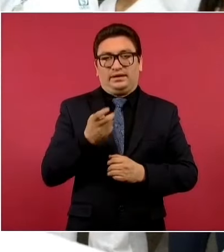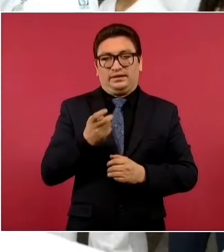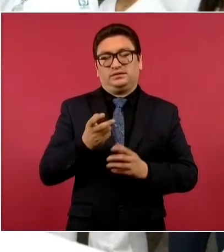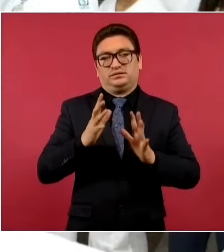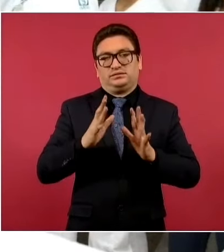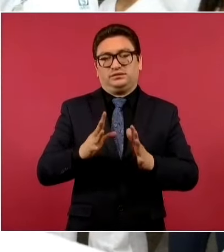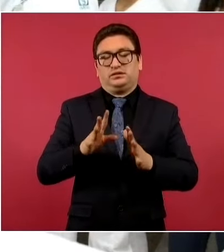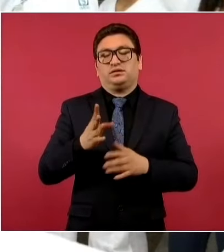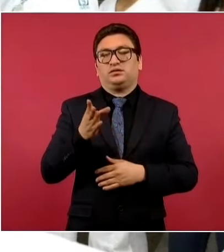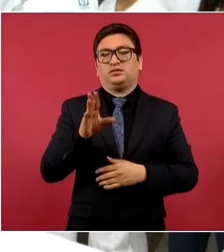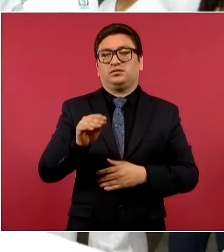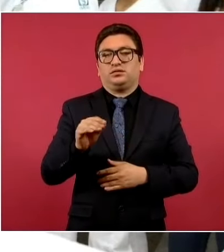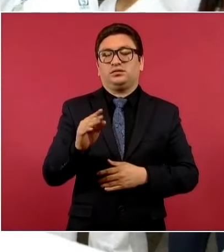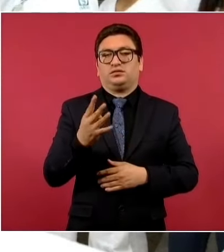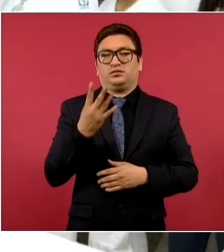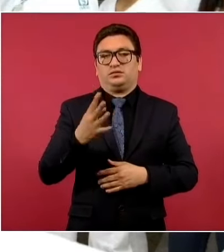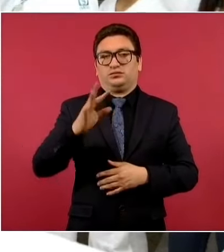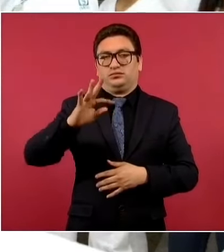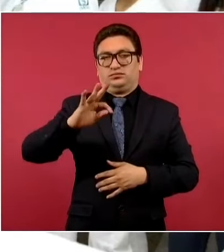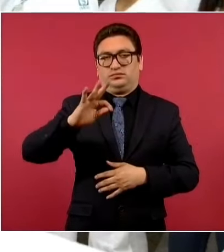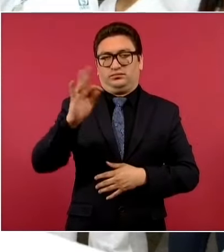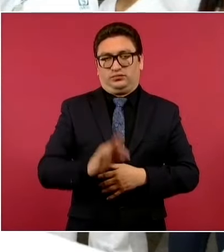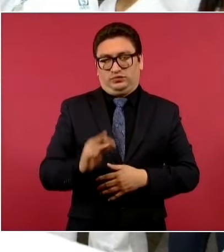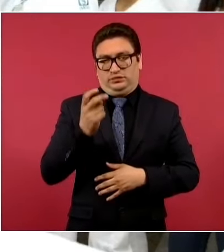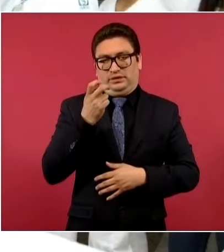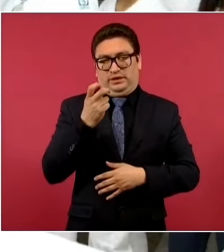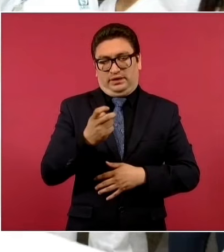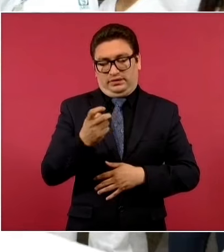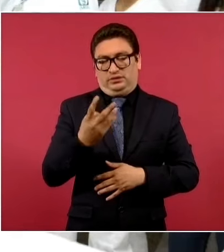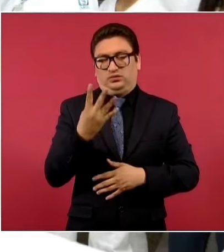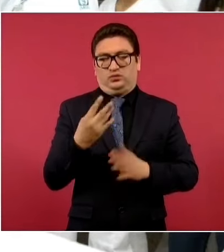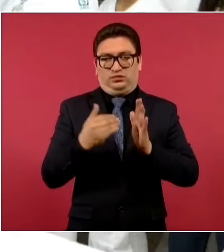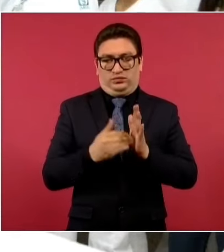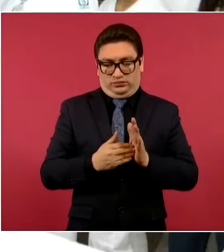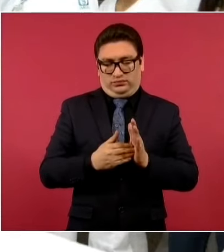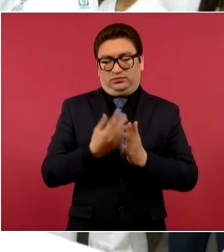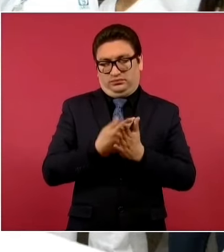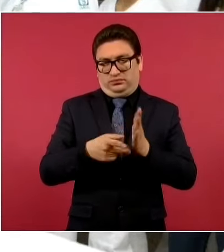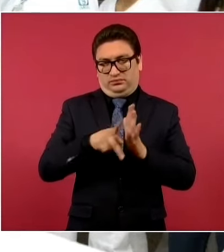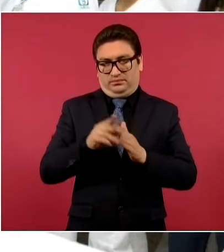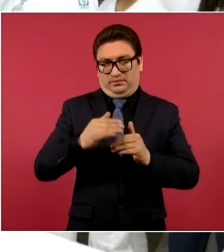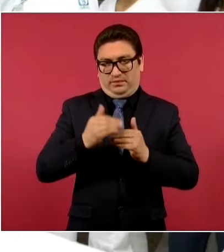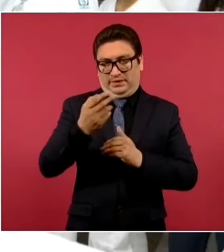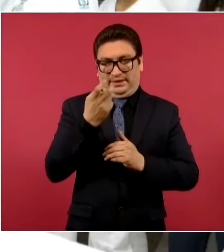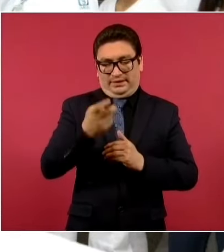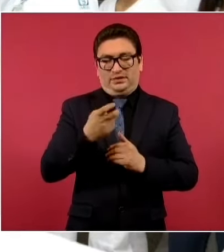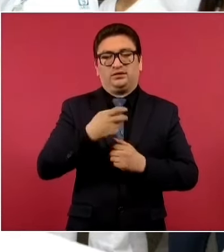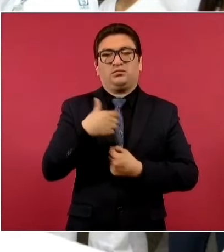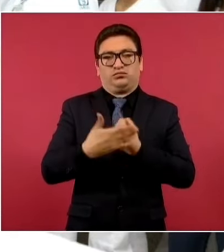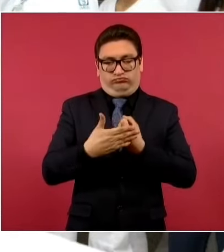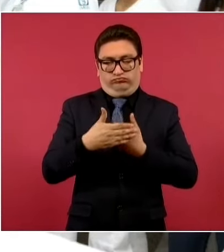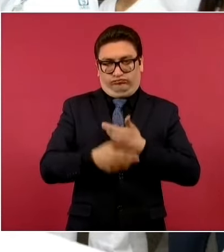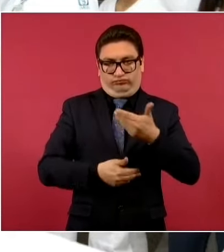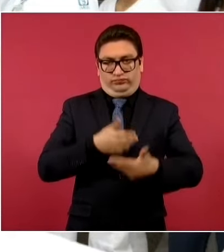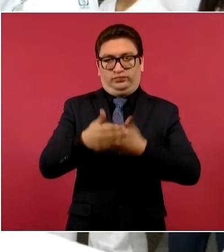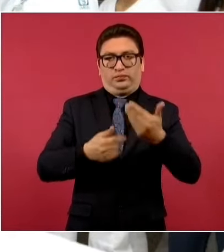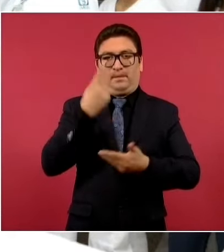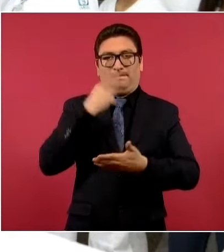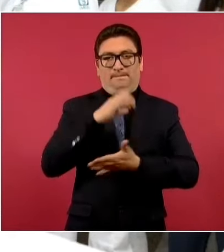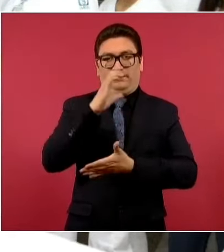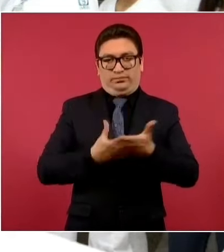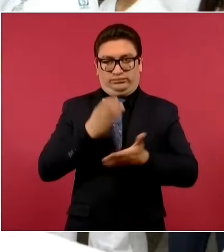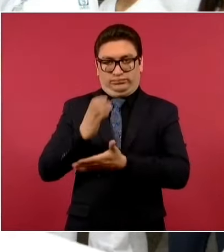de 94% de estas más de 4,000 plazas y estamos ya en los procesos de